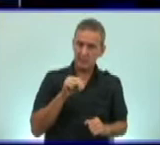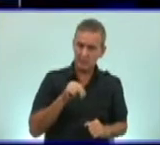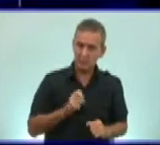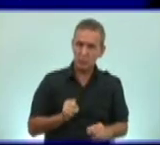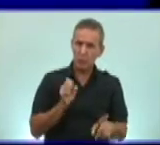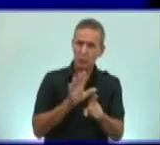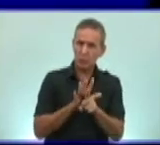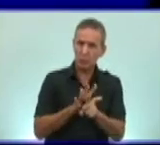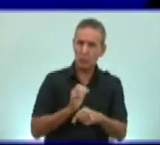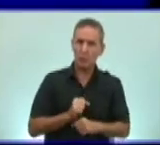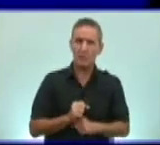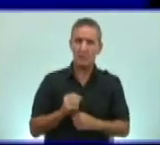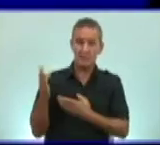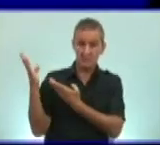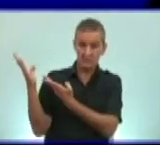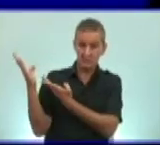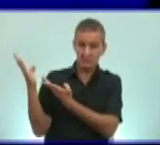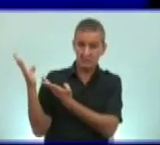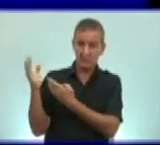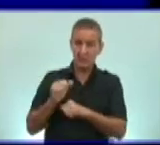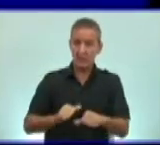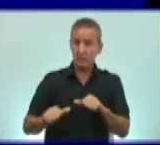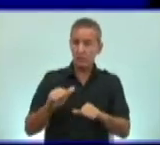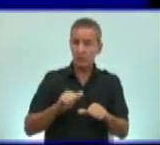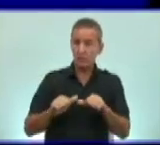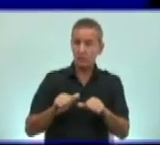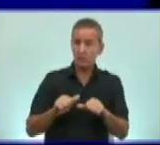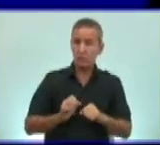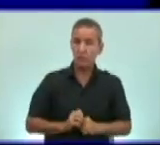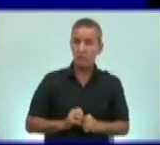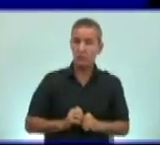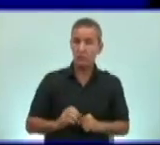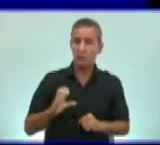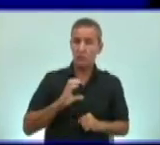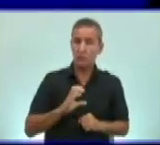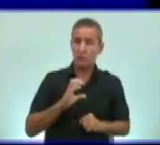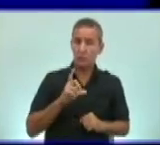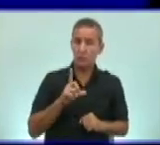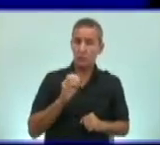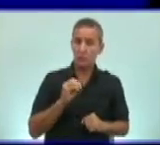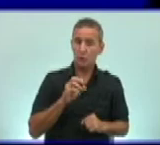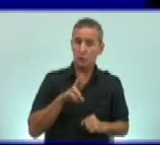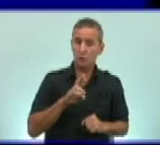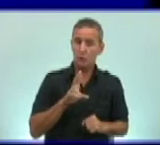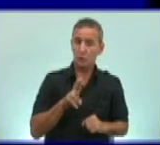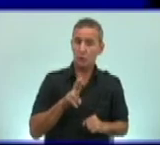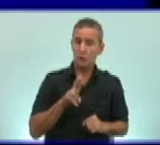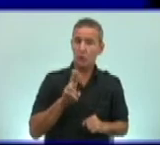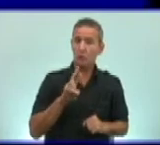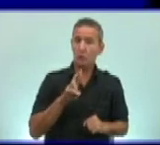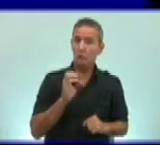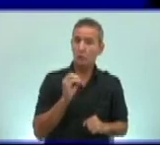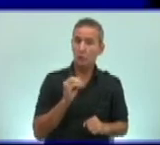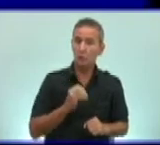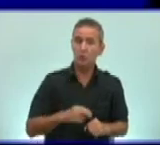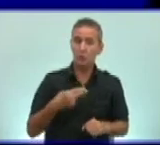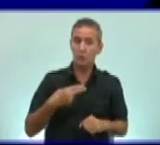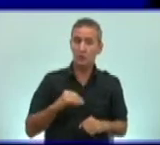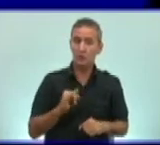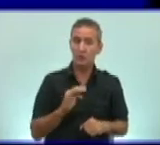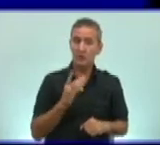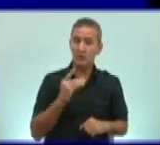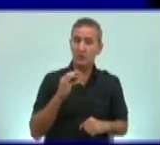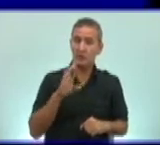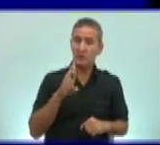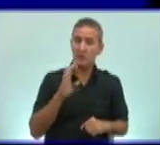caso de la sustancia cloruro de hidrógeno, sustancia gaseosa. Si a esta sustancia